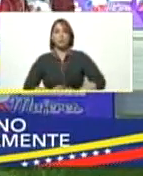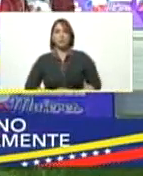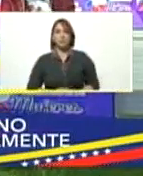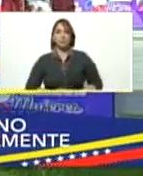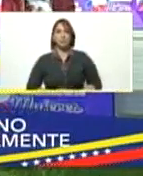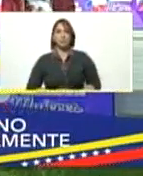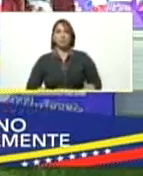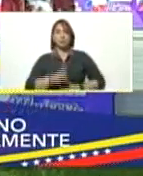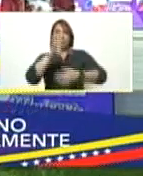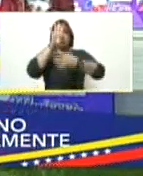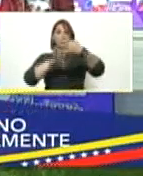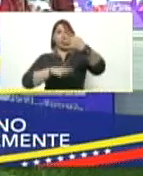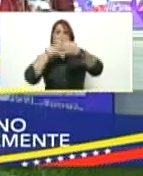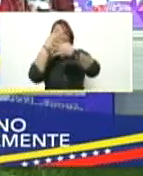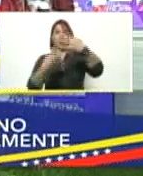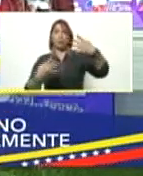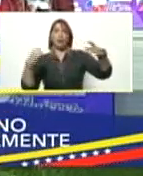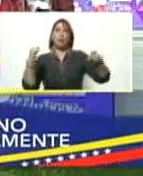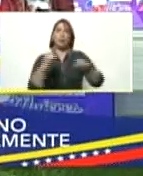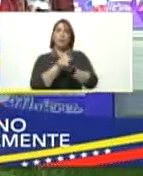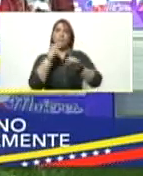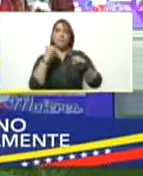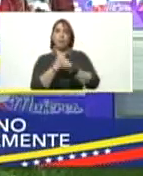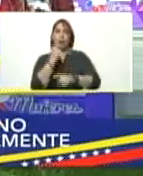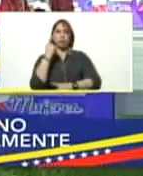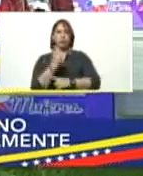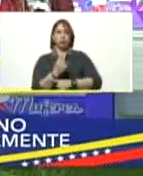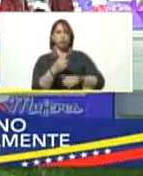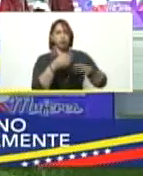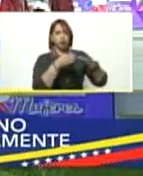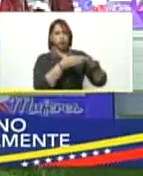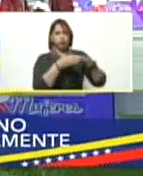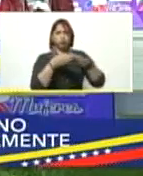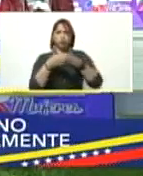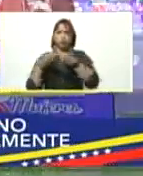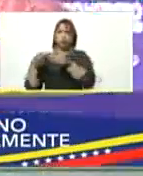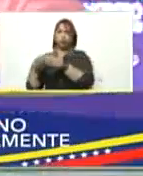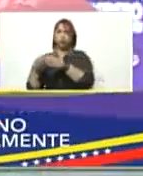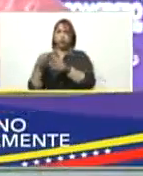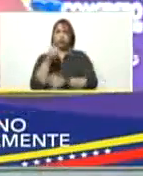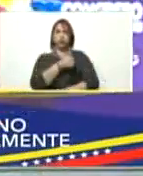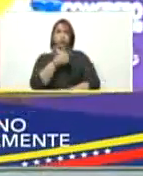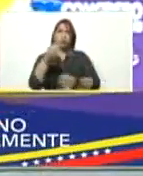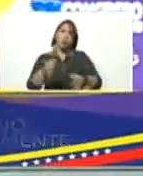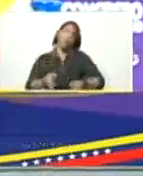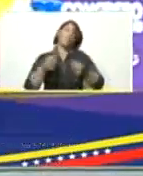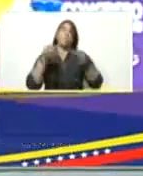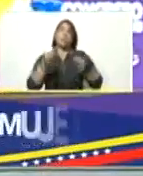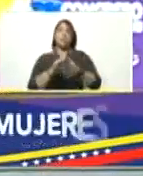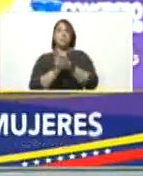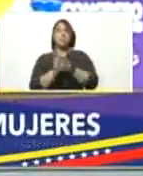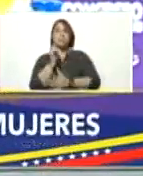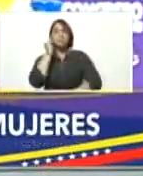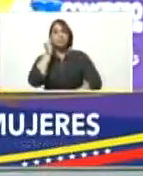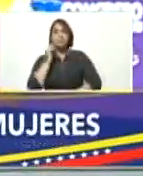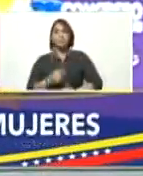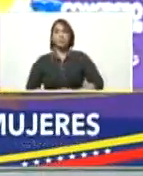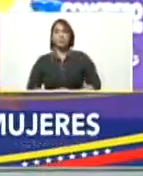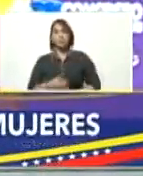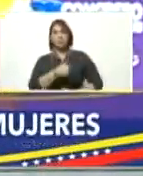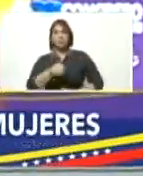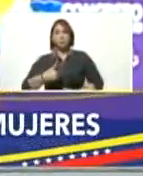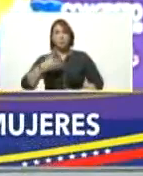su agenda, y debemos organizar cada cierto tiempo, compañera. Quiero